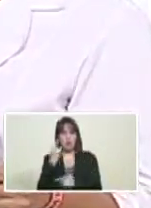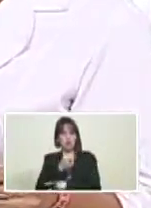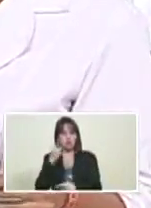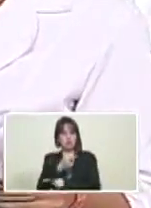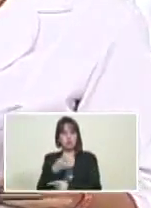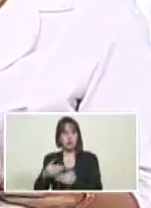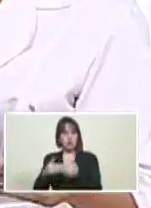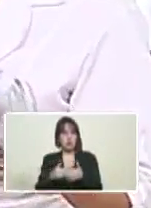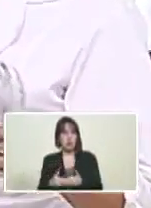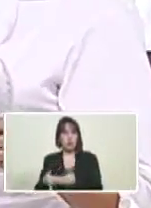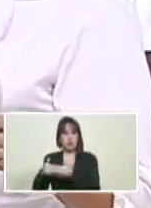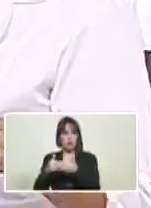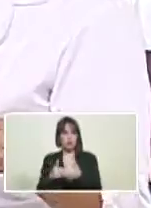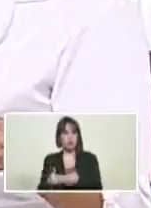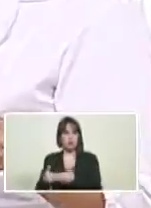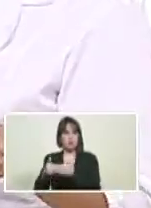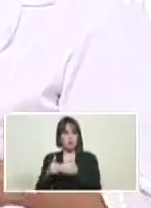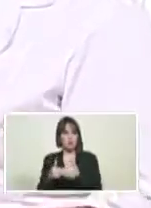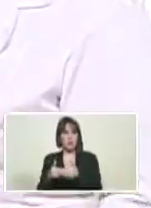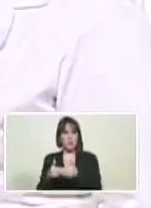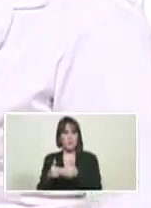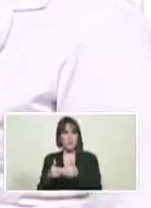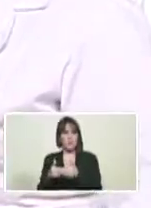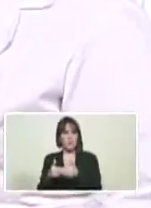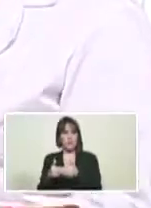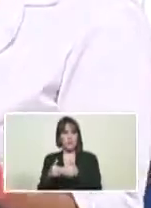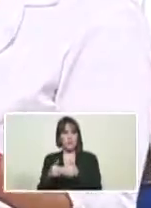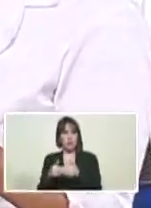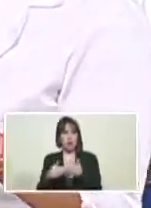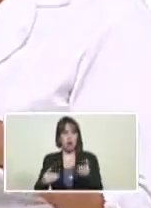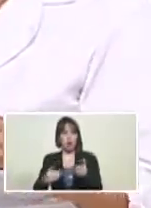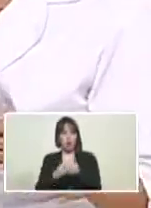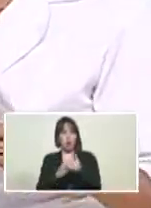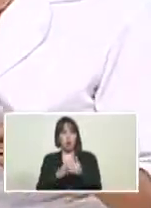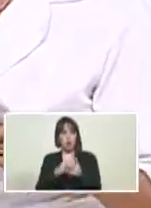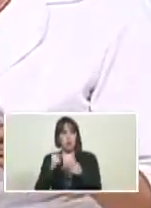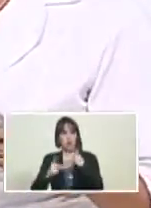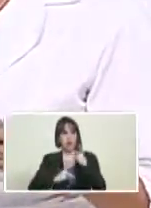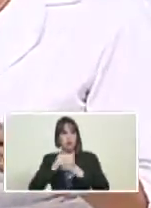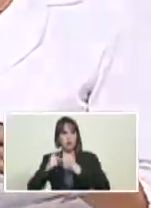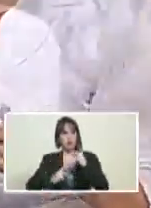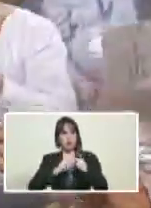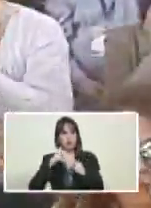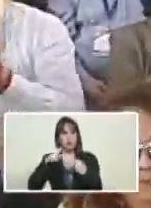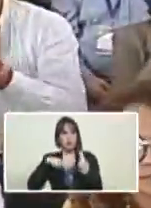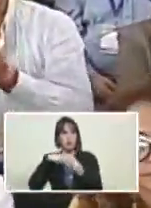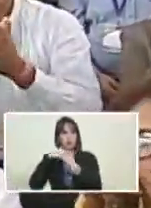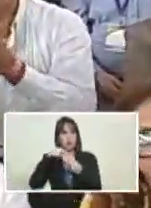imperialismo norteamericano y contra el proceso revolucionario.